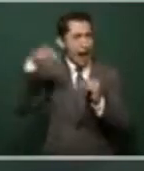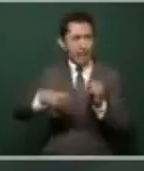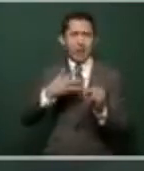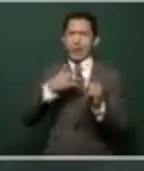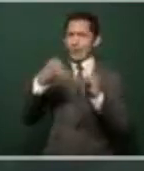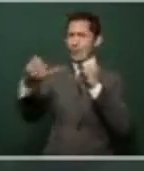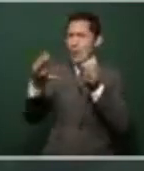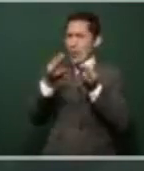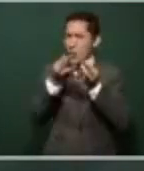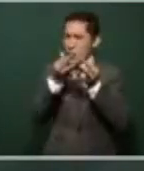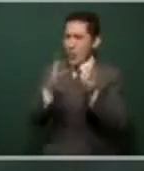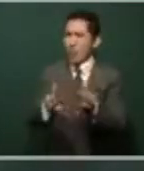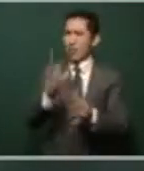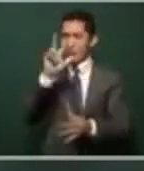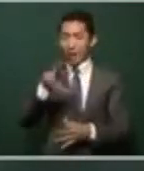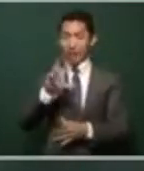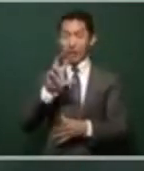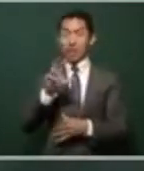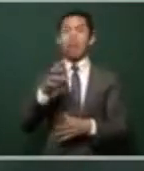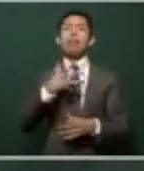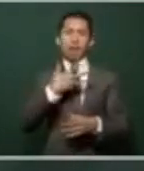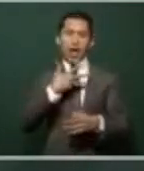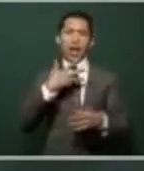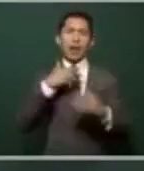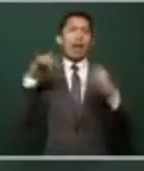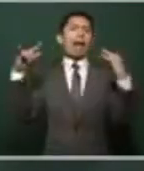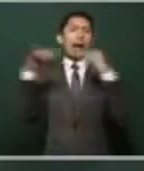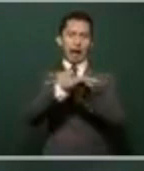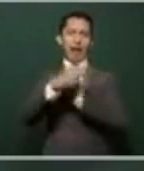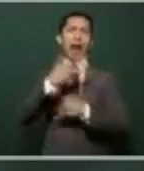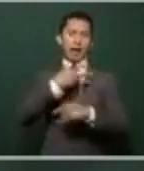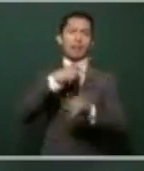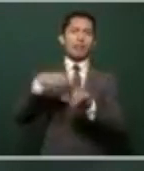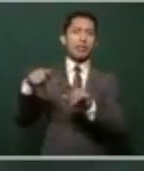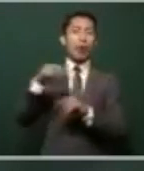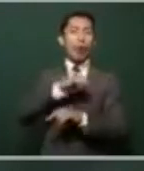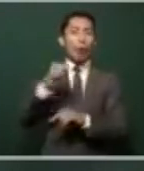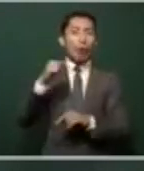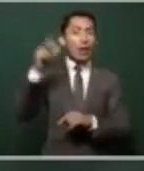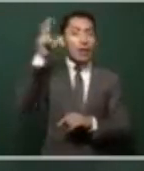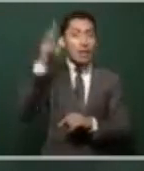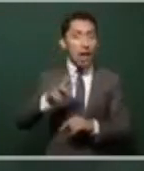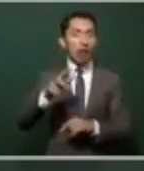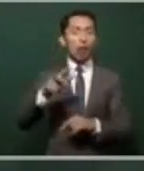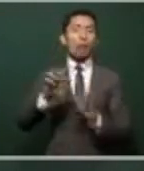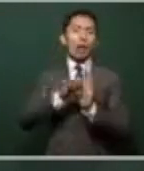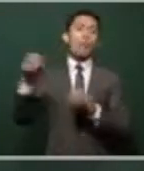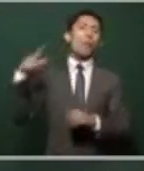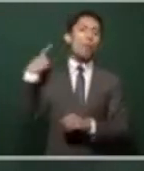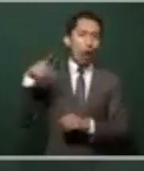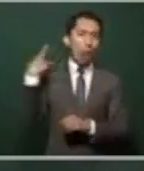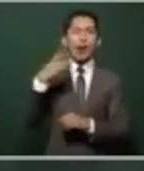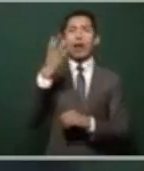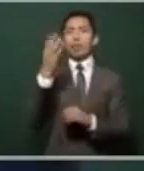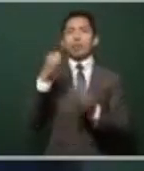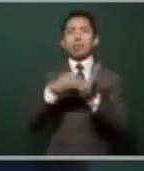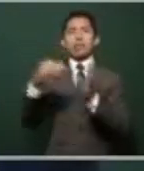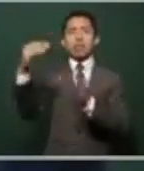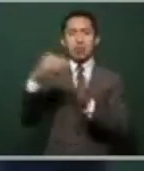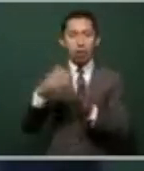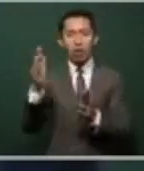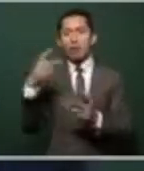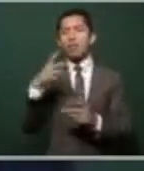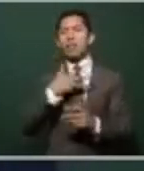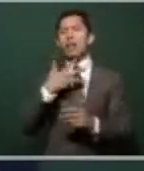tendremos. 38 arcos carreteros, que si los comparamos con otra entidad con mayor población, Puebla, con 9 millones de habitantes, tiene 8